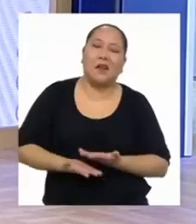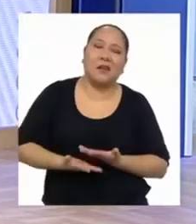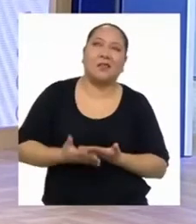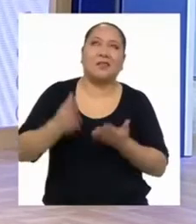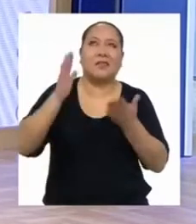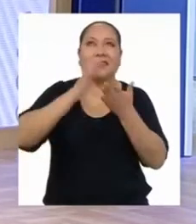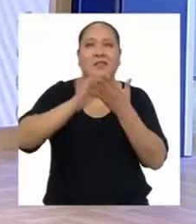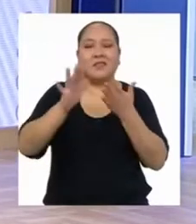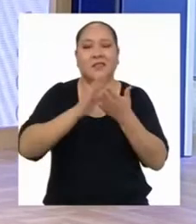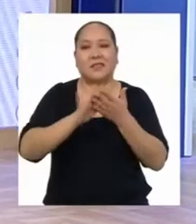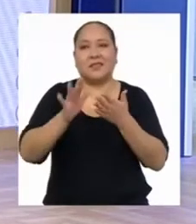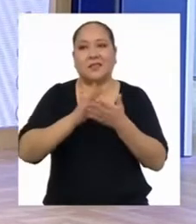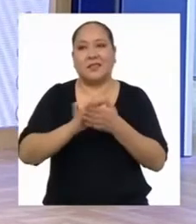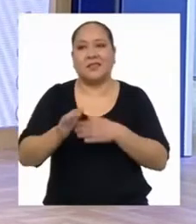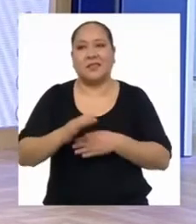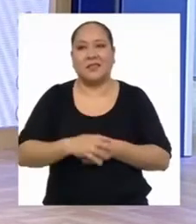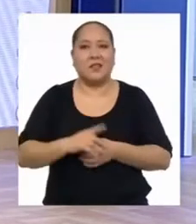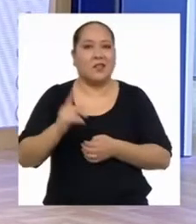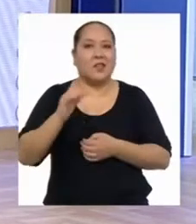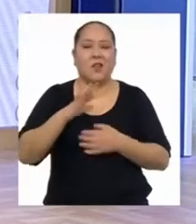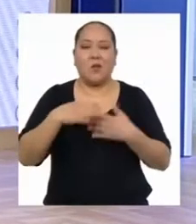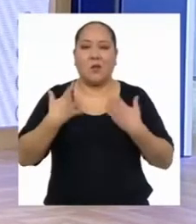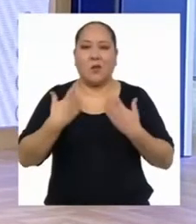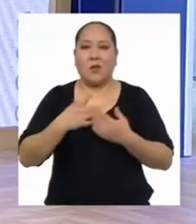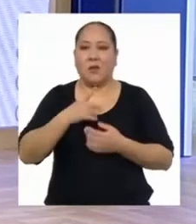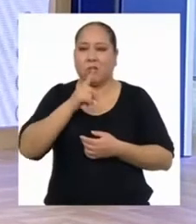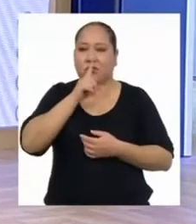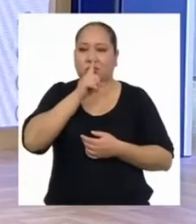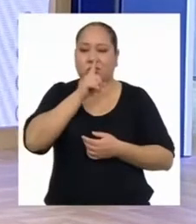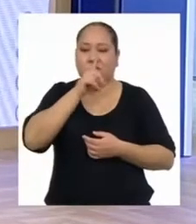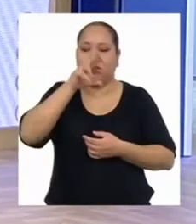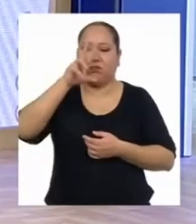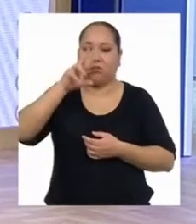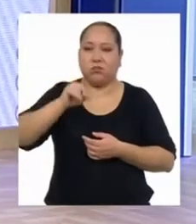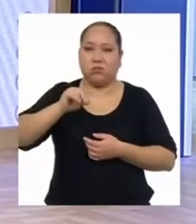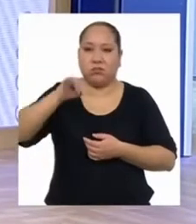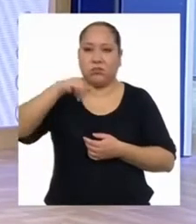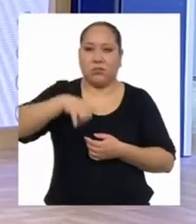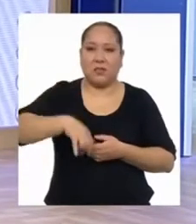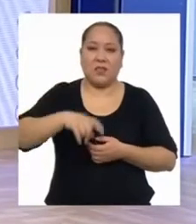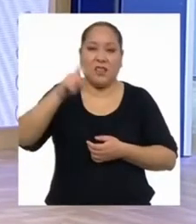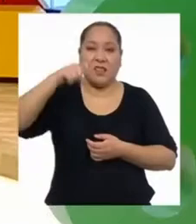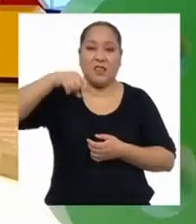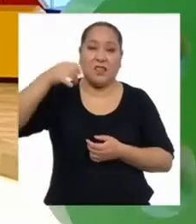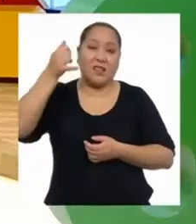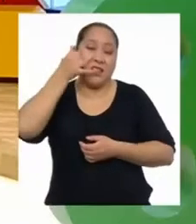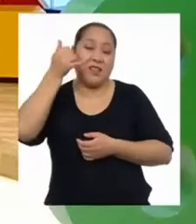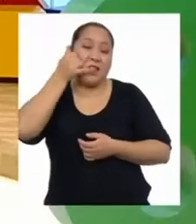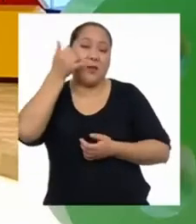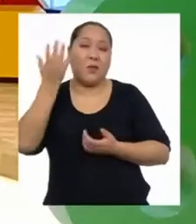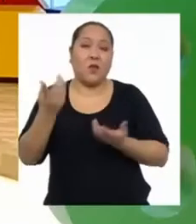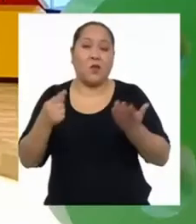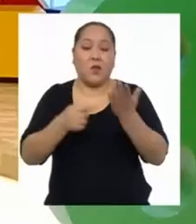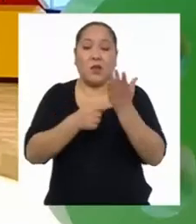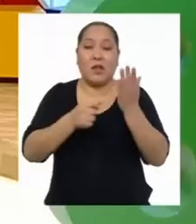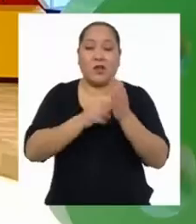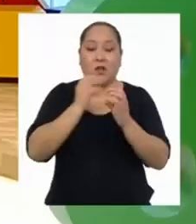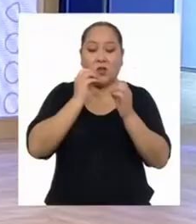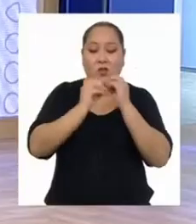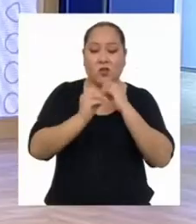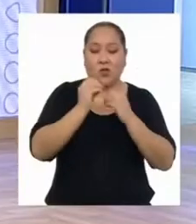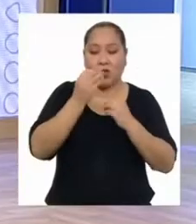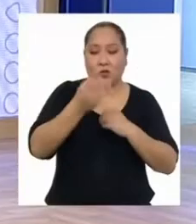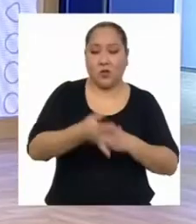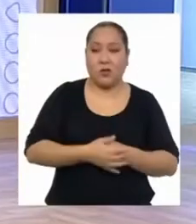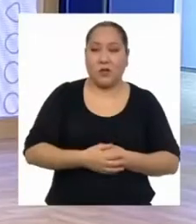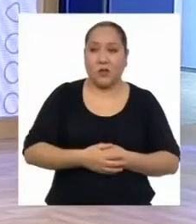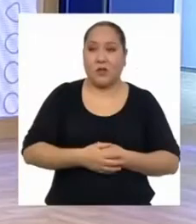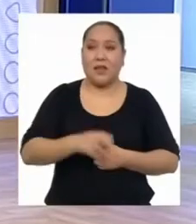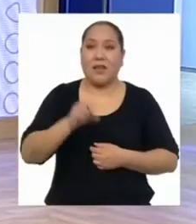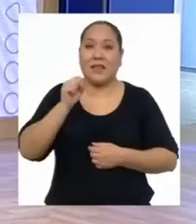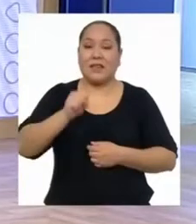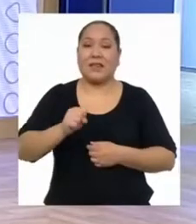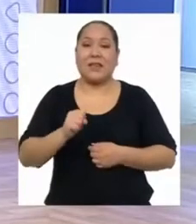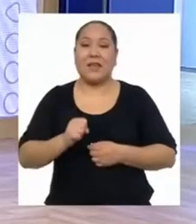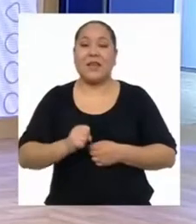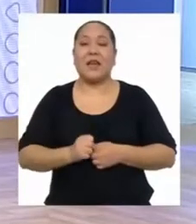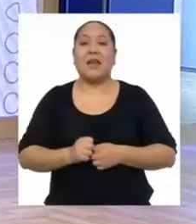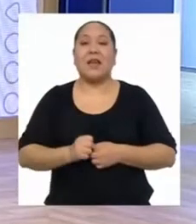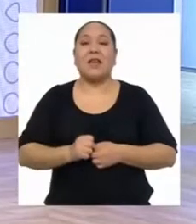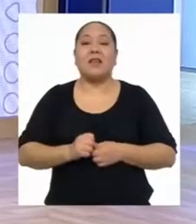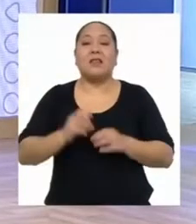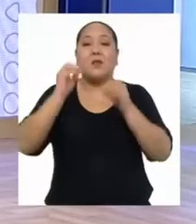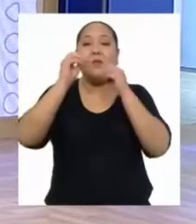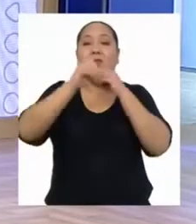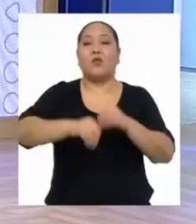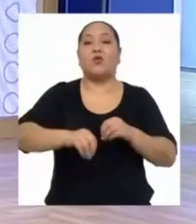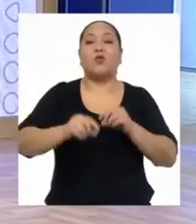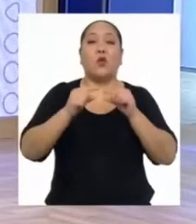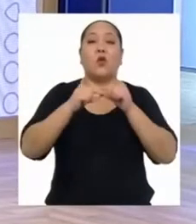Disculpen, es que no puedo silenciarlo. Debo llamar a un técnico para que lo arregle. Lo que pasa es que se armó un grupo grande de WhatsApp